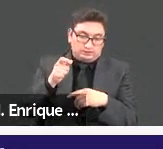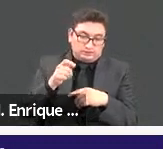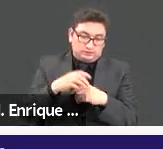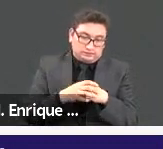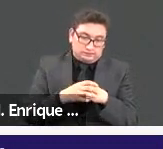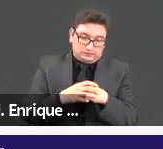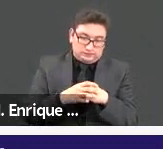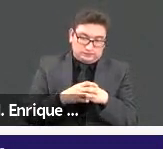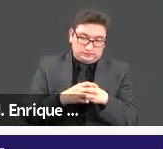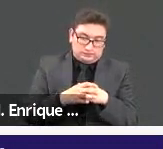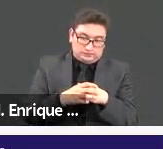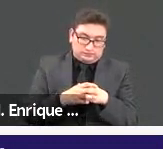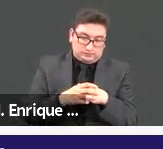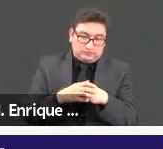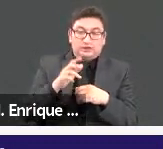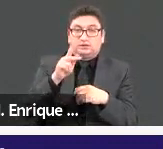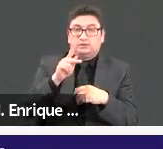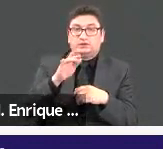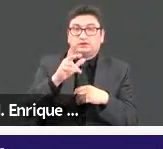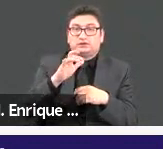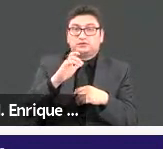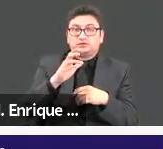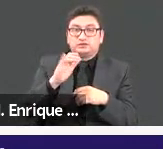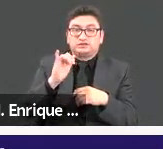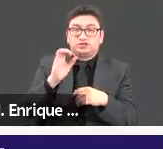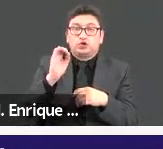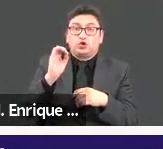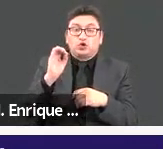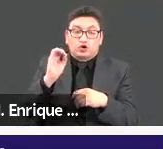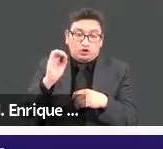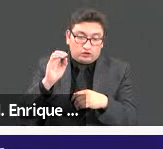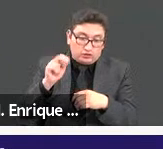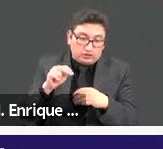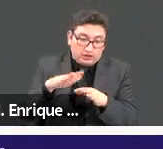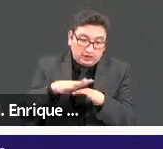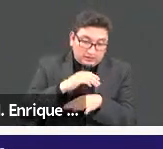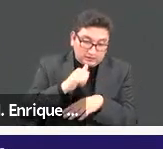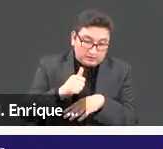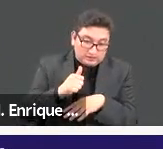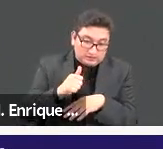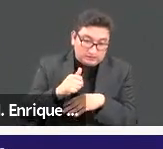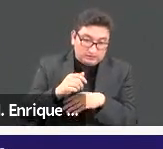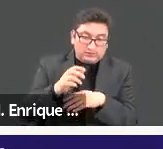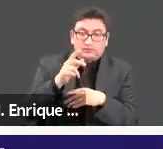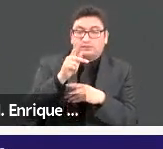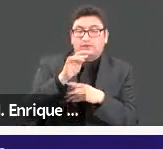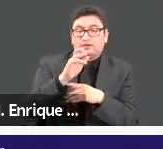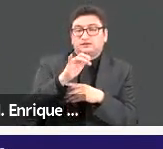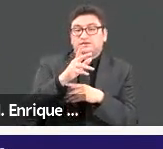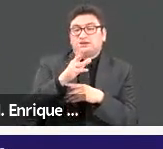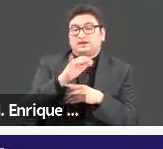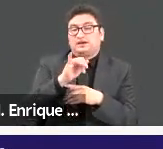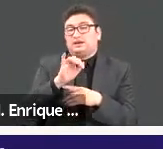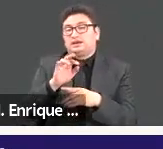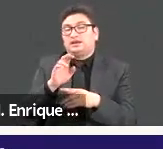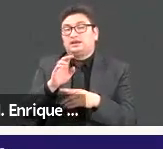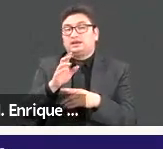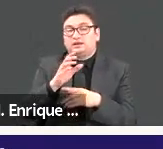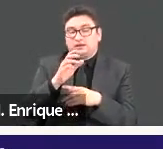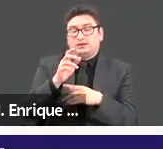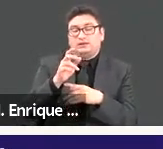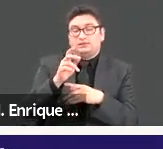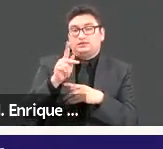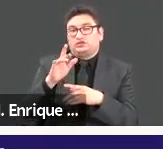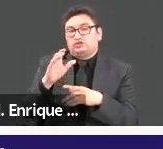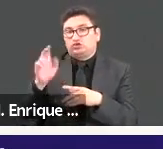la palabra, pero recortada hasta la parte que no cambia. Prescribe, prescripción, ok, aquí puede